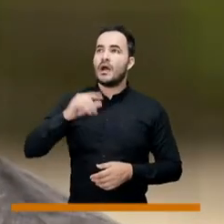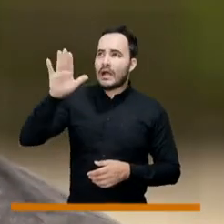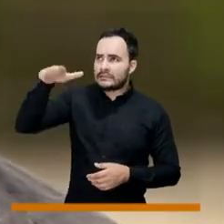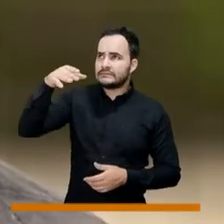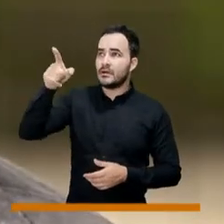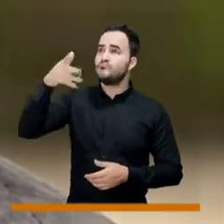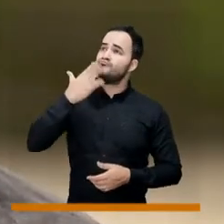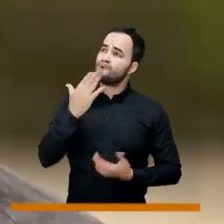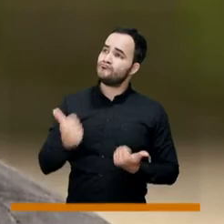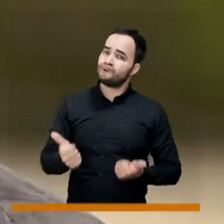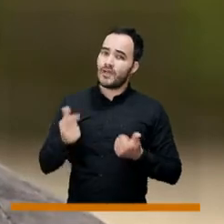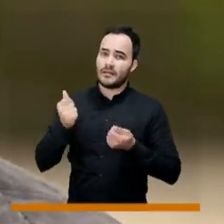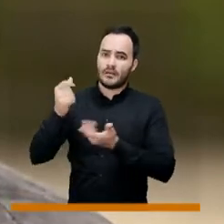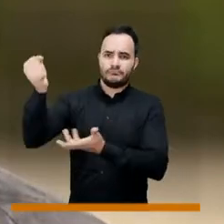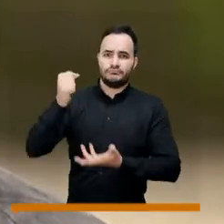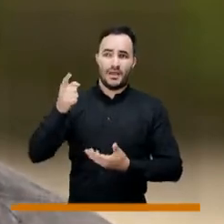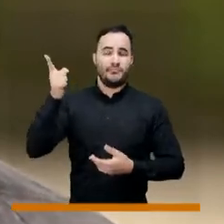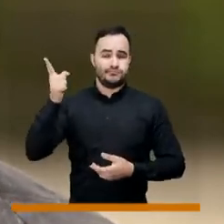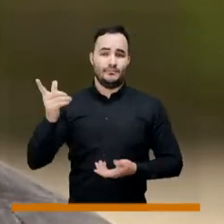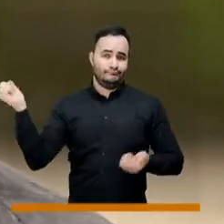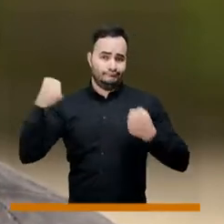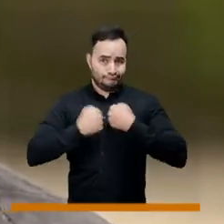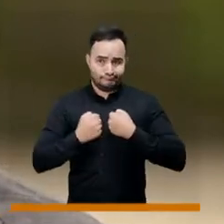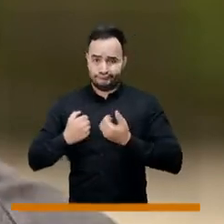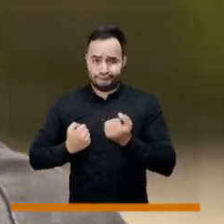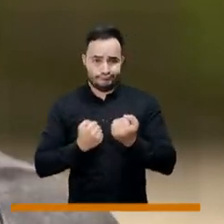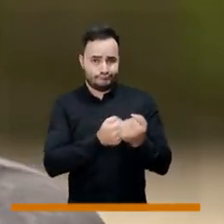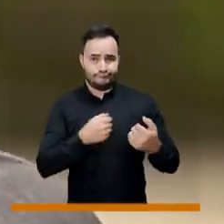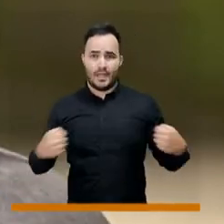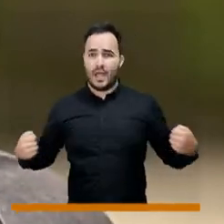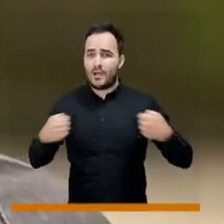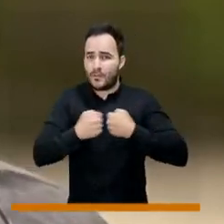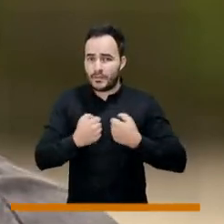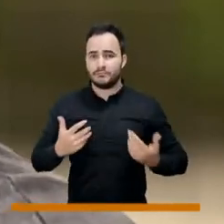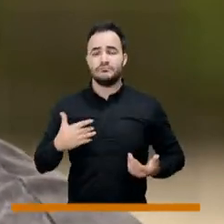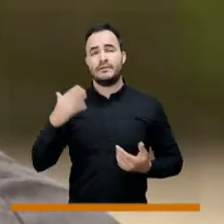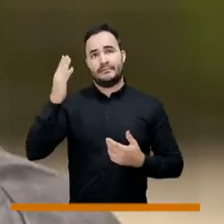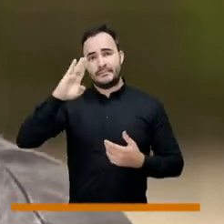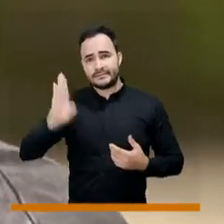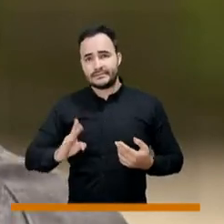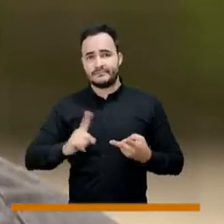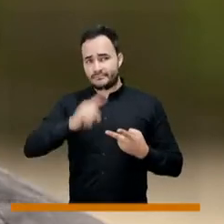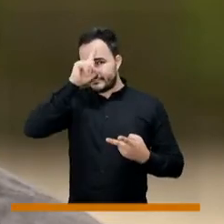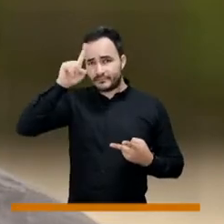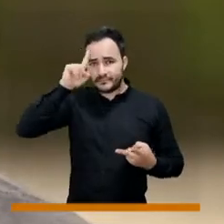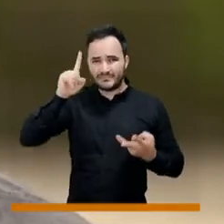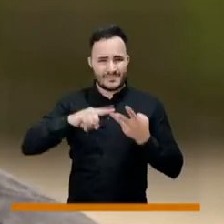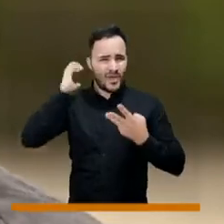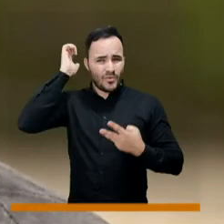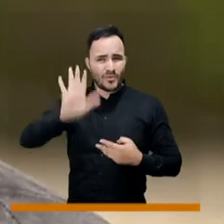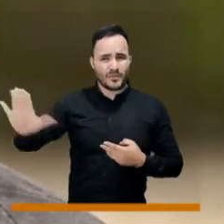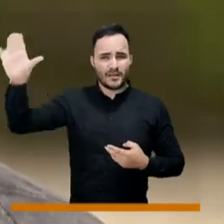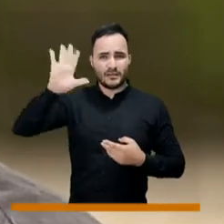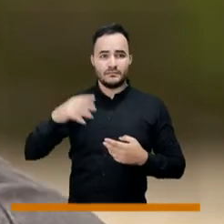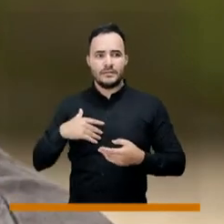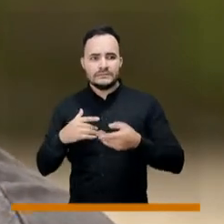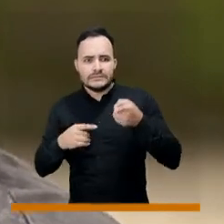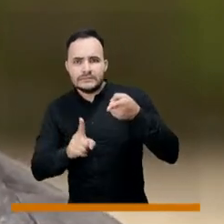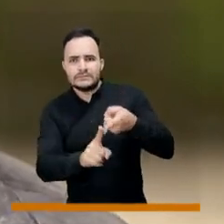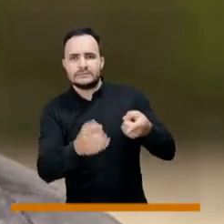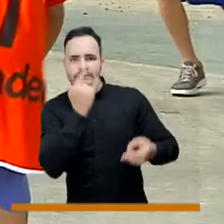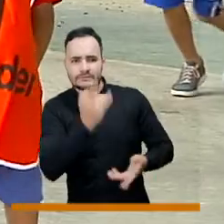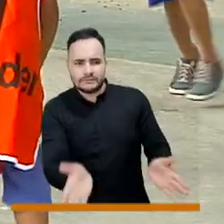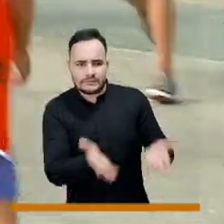buscar recursos del extranjero los hay, porque mucha gente europea, lo que es Alemania, lo que es Brasil, lo que es otros países en el mundo, les interesa el